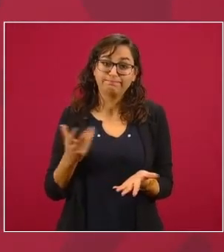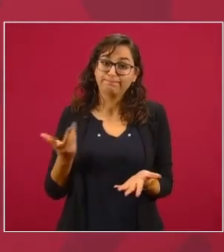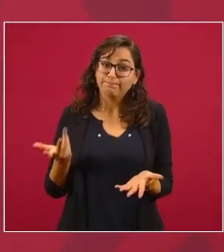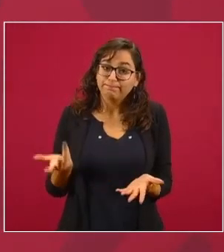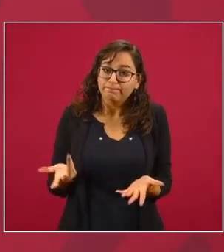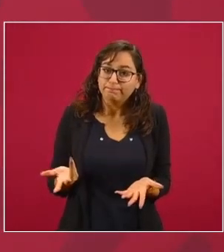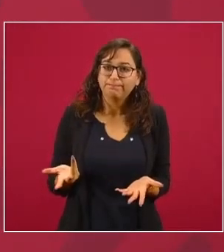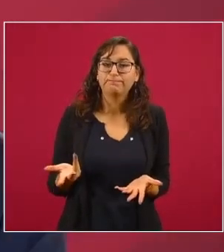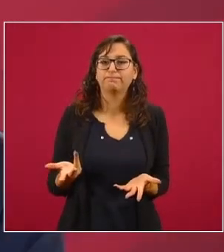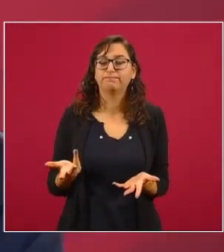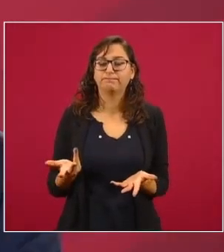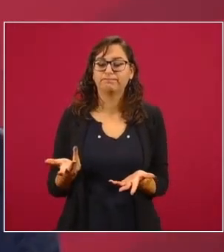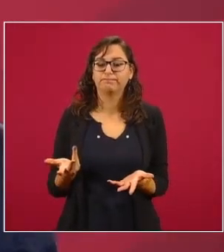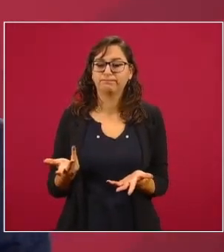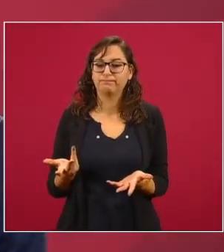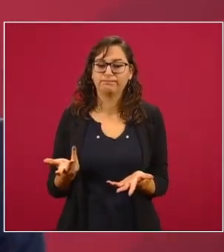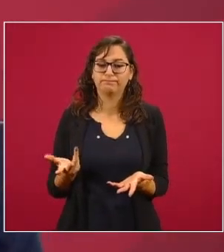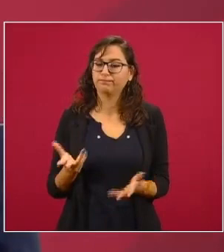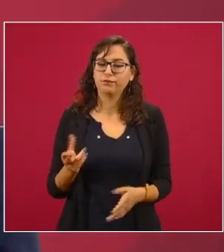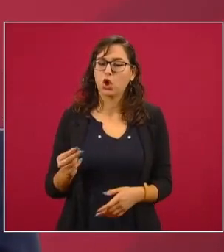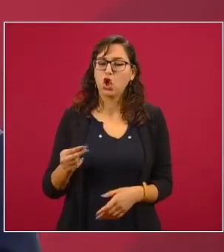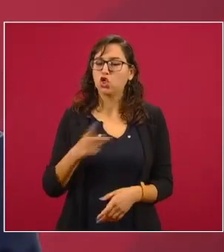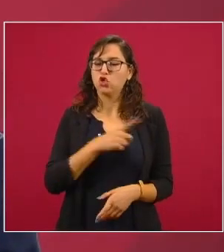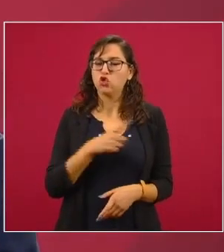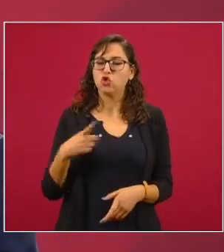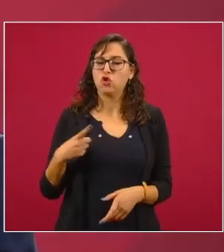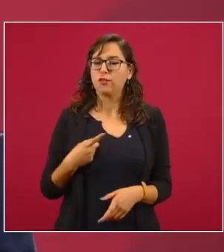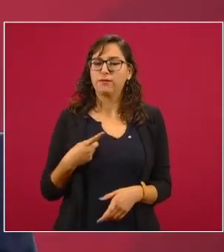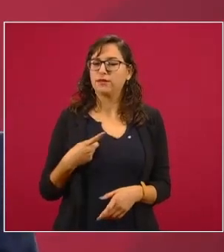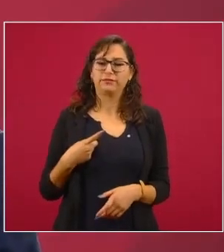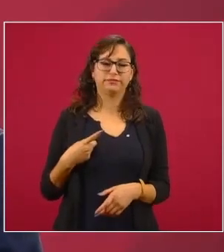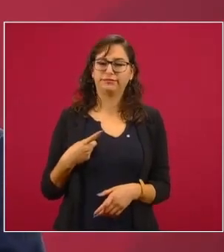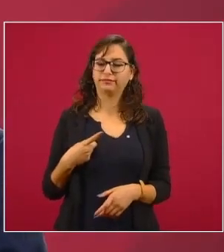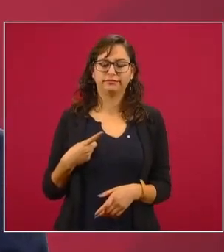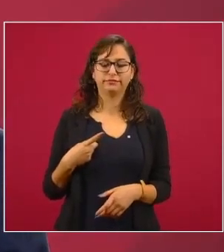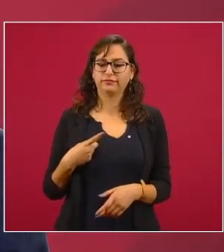que no debe